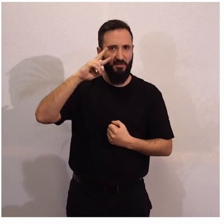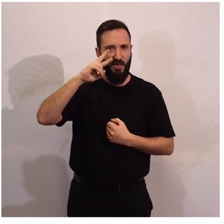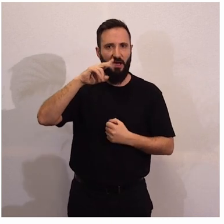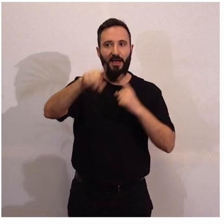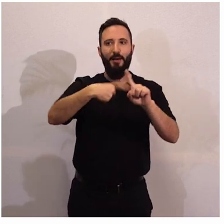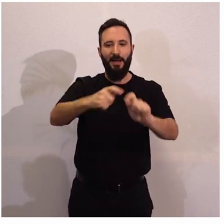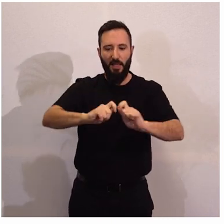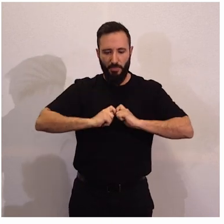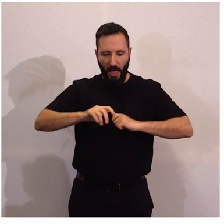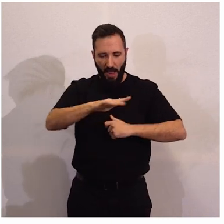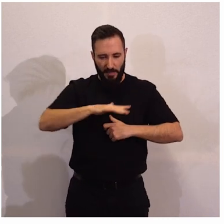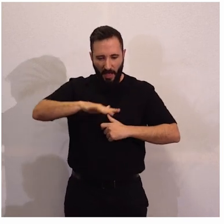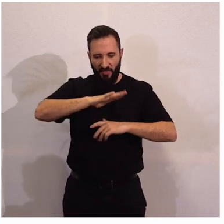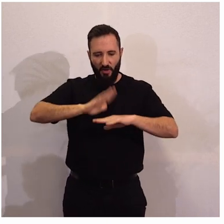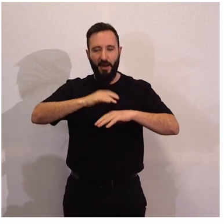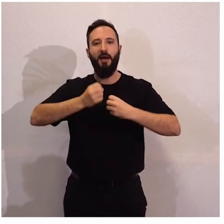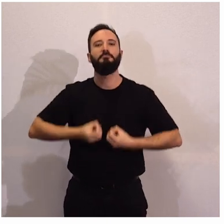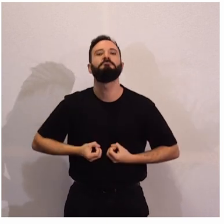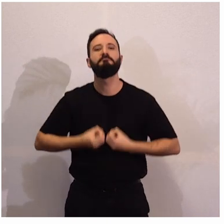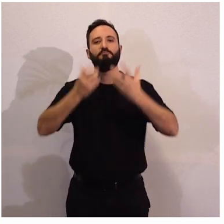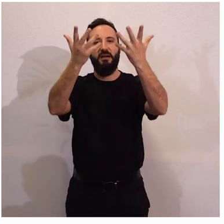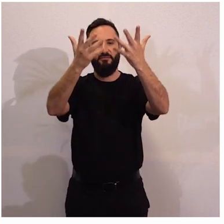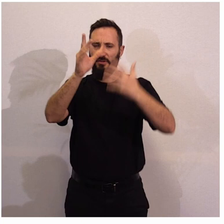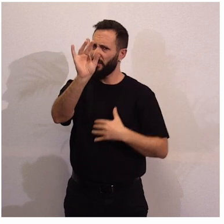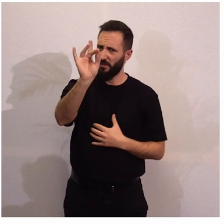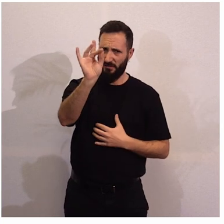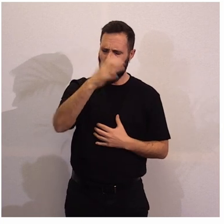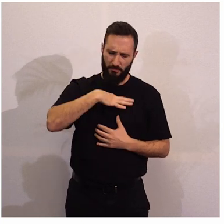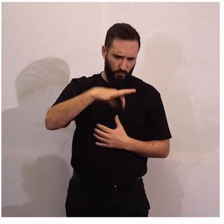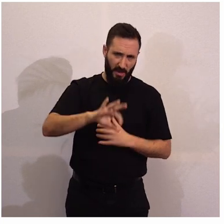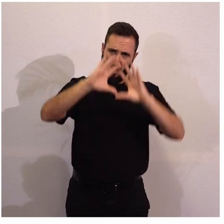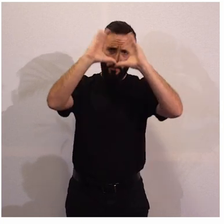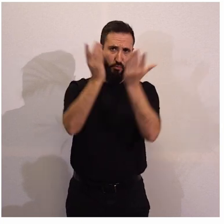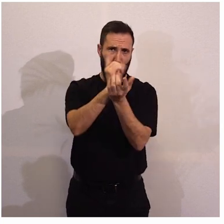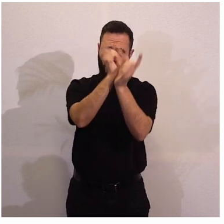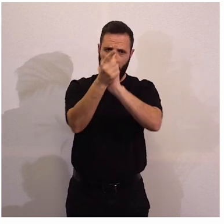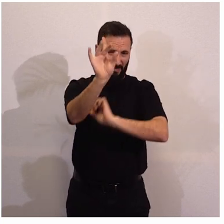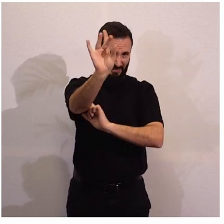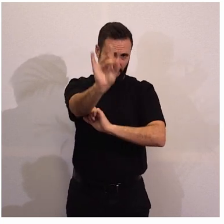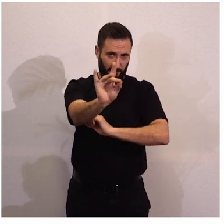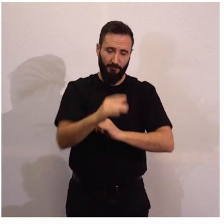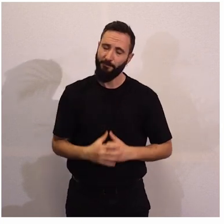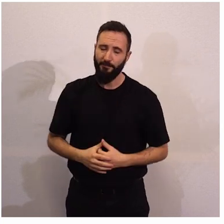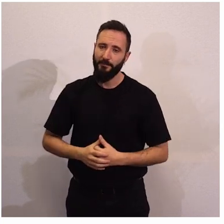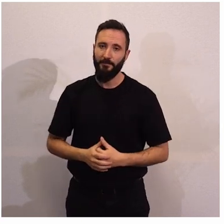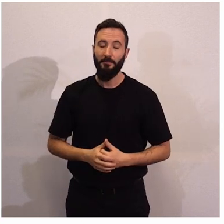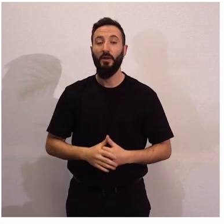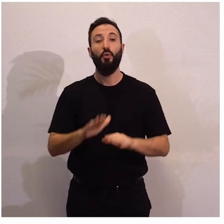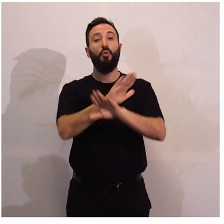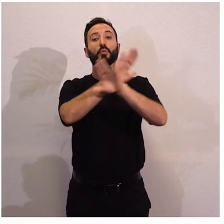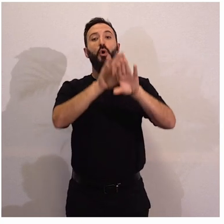un espacio para alzar la voz. Claro que sí, es posible cambiar el mundo. Y por